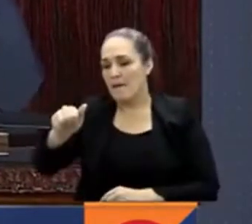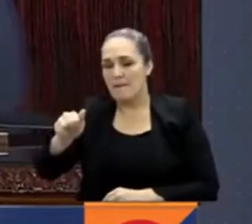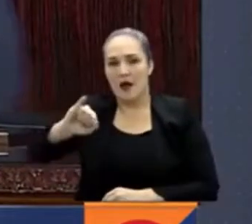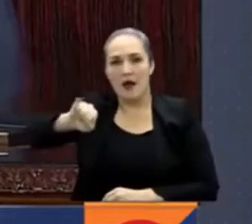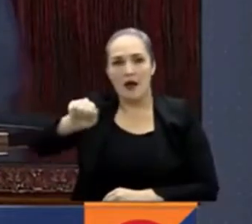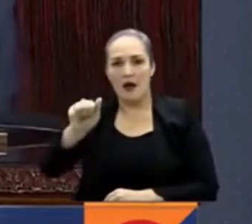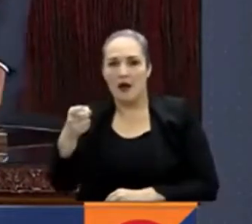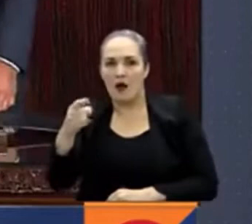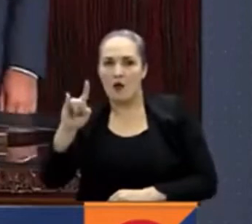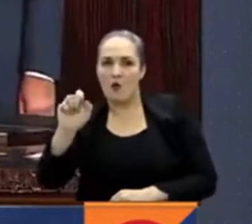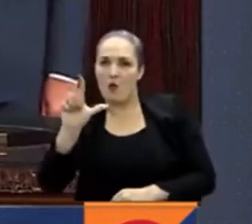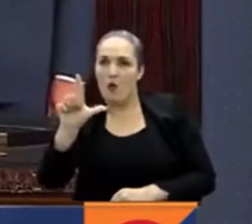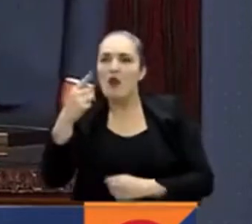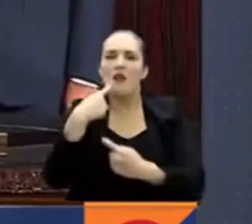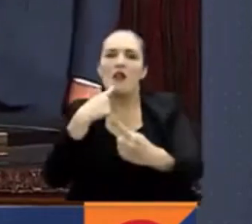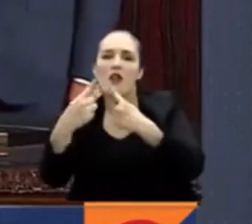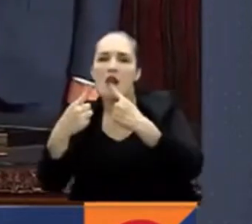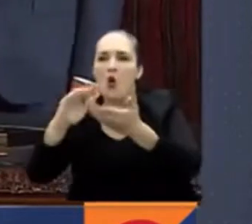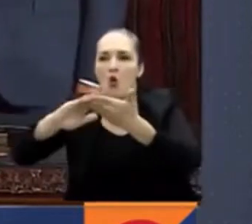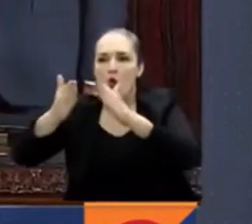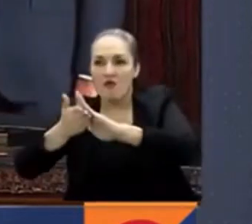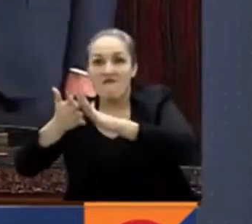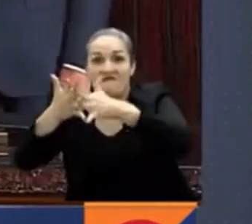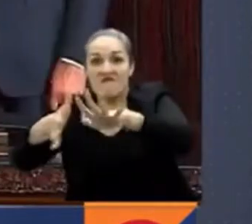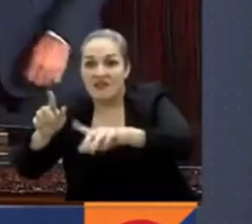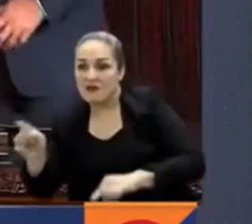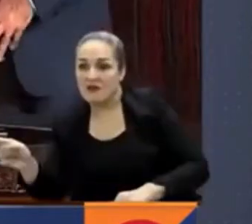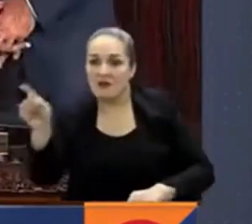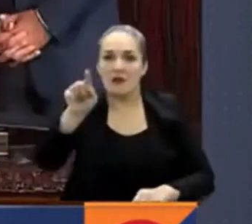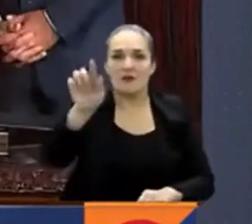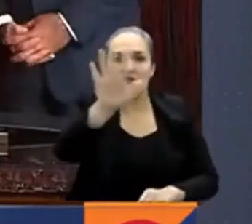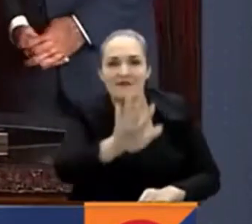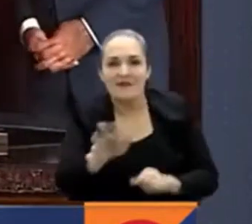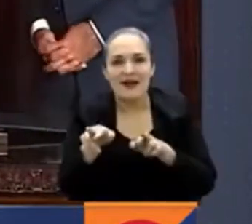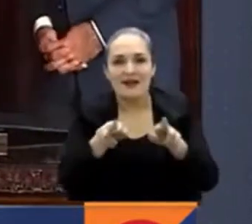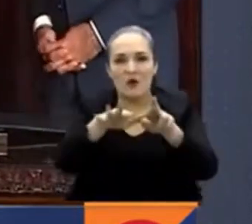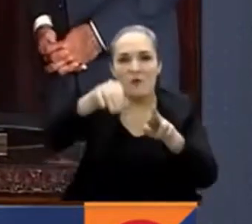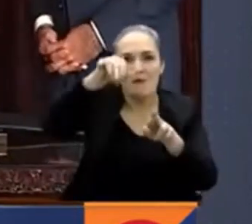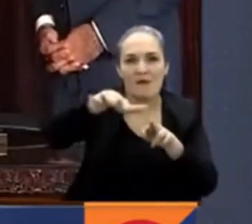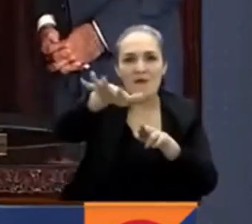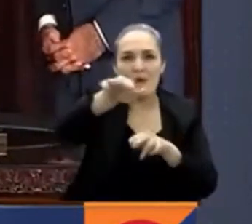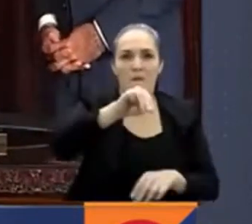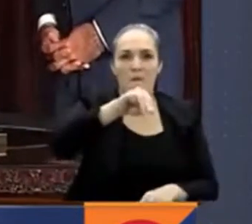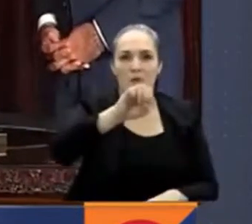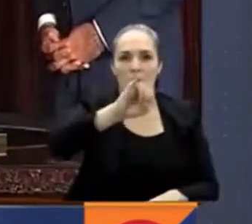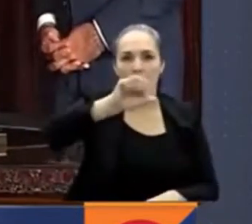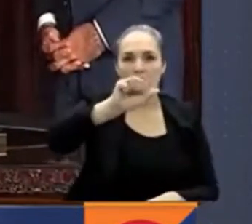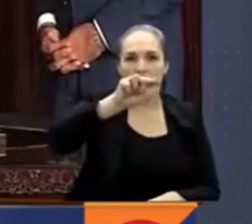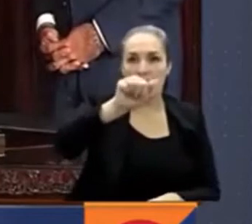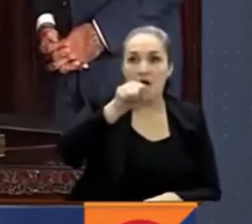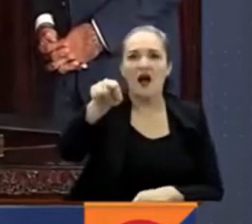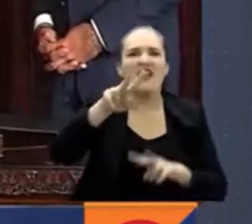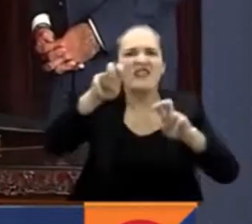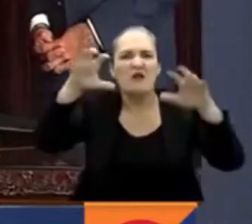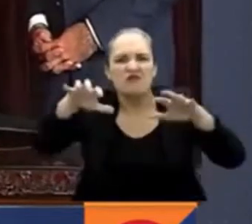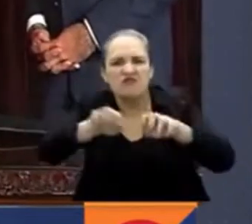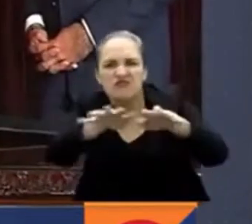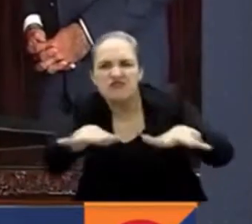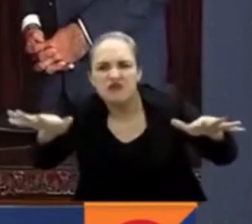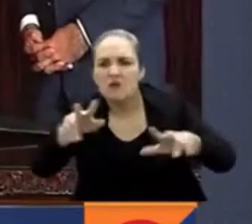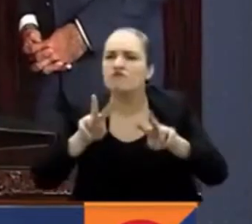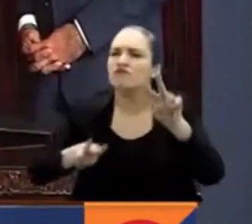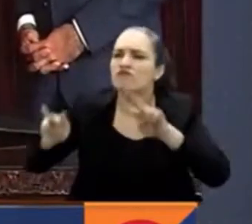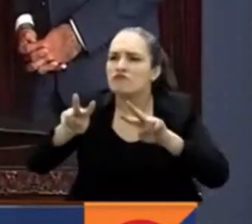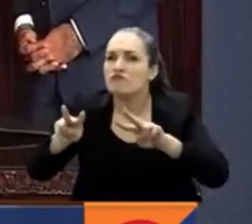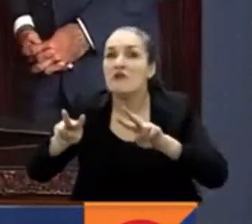una conversación social con las comunidades, luego pasará a La Mojana para mirar el tema de las afectaciones del invierno y en horas de la tarde el presidente se dirigirá